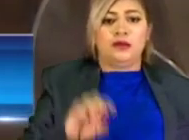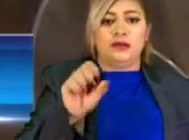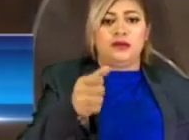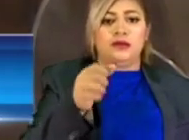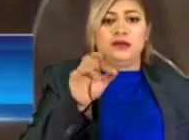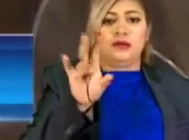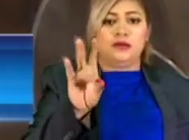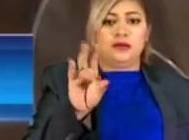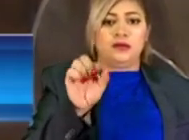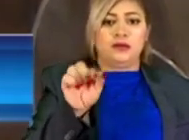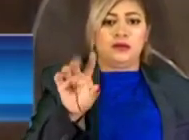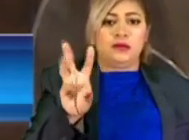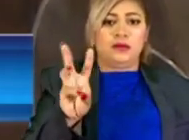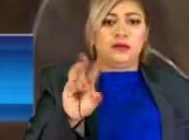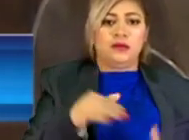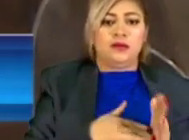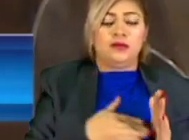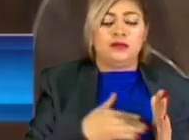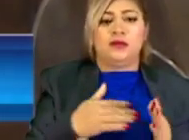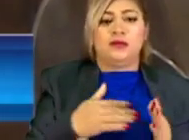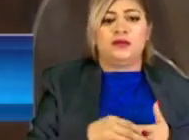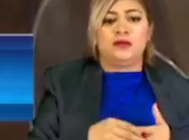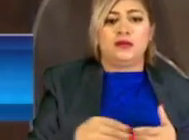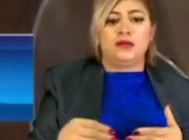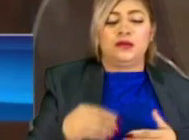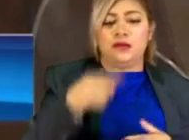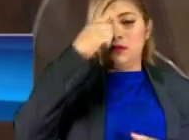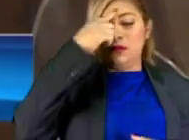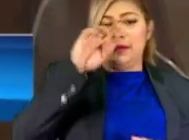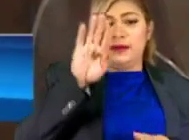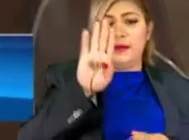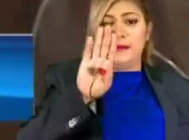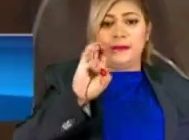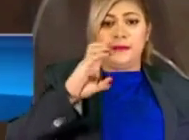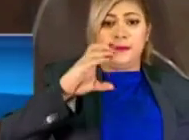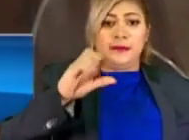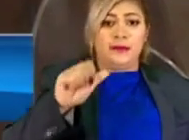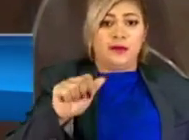16.6 millones de balboas para becas de los